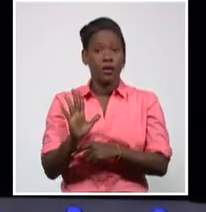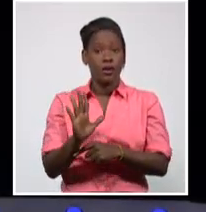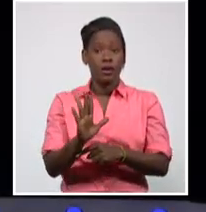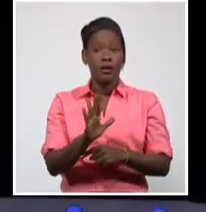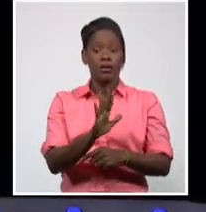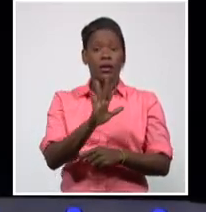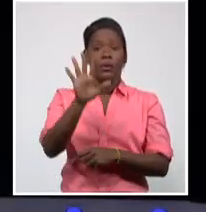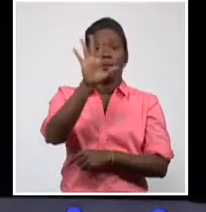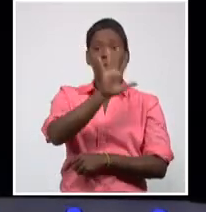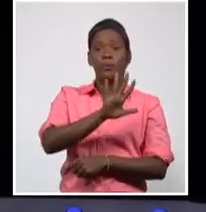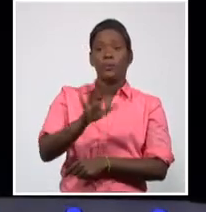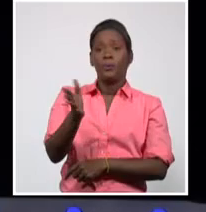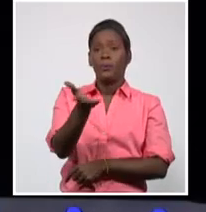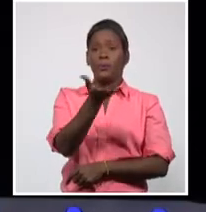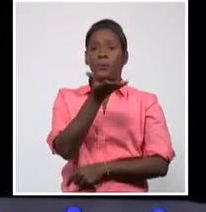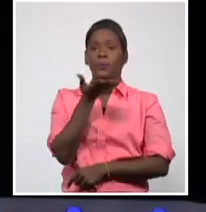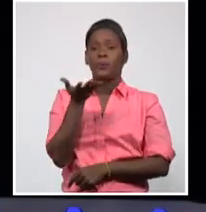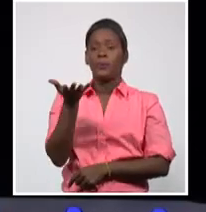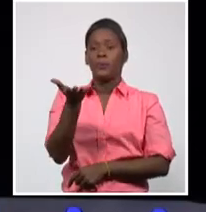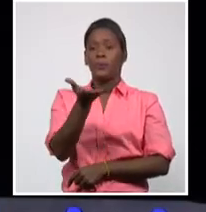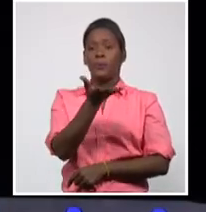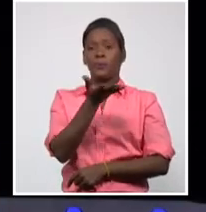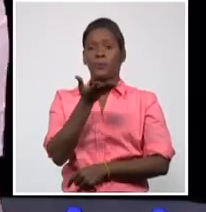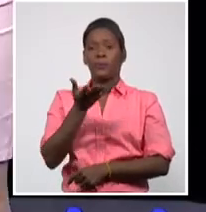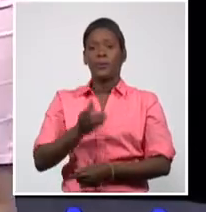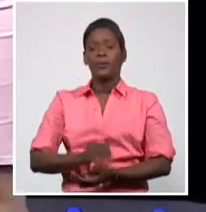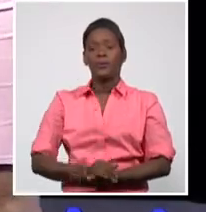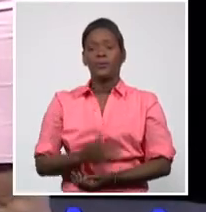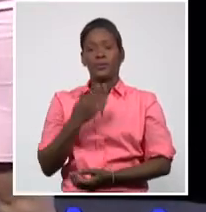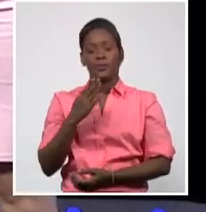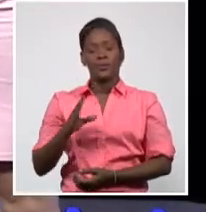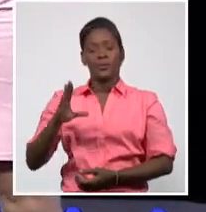algunas lluvias en el oriente del país. Esto es todo en cuanto al tiempo. Que tengan un feliz día.